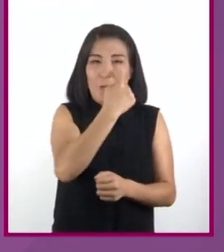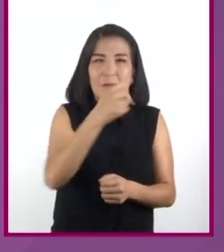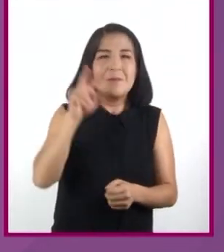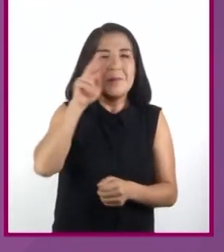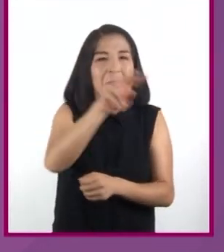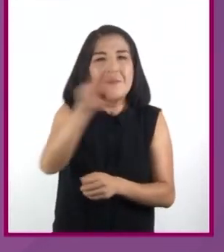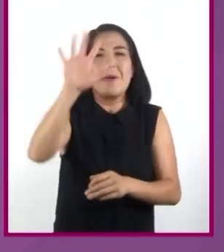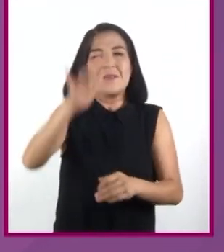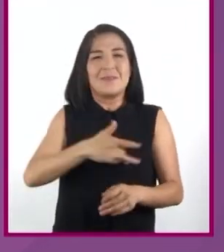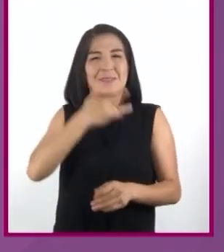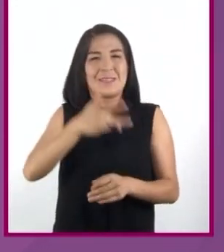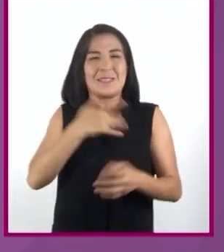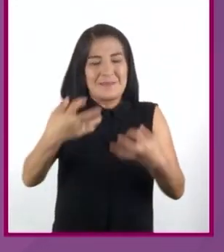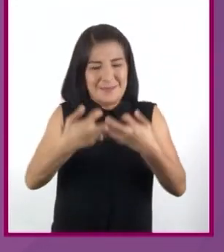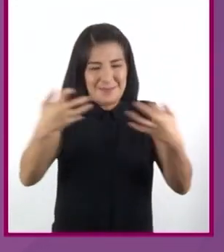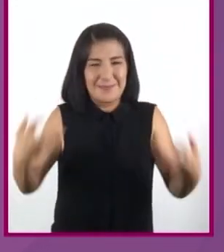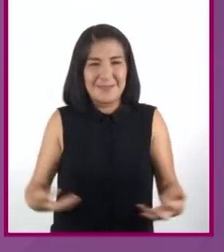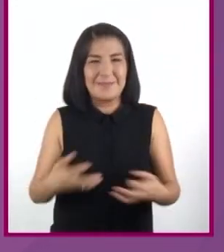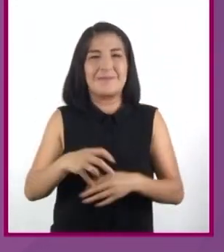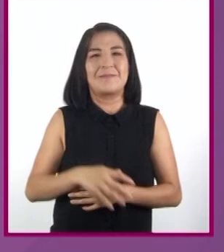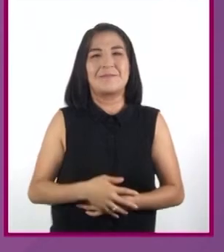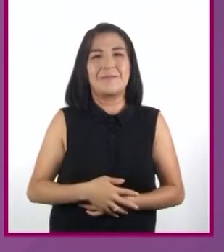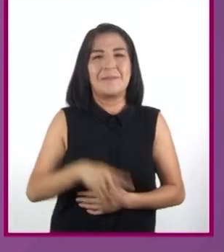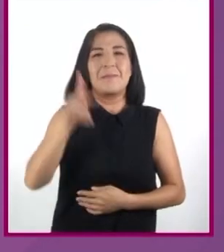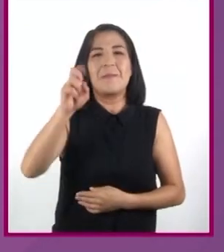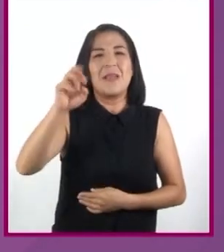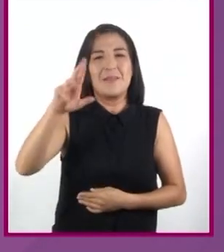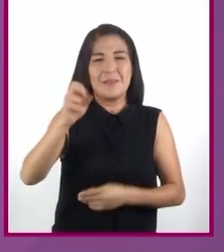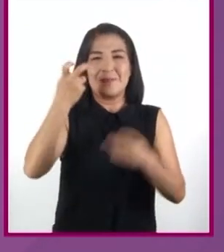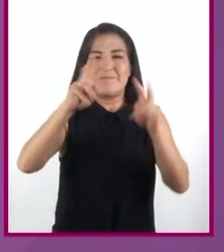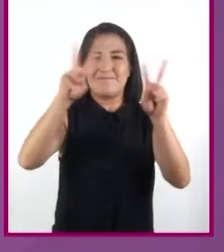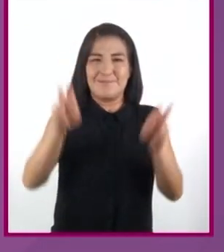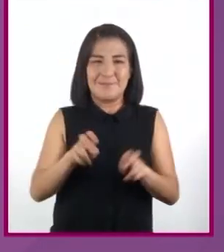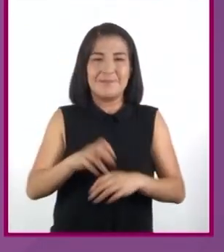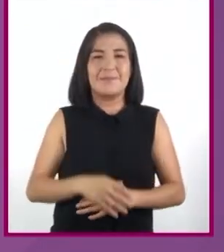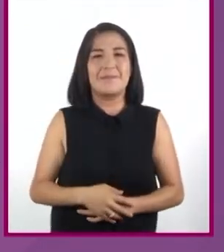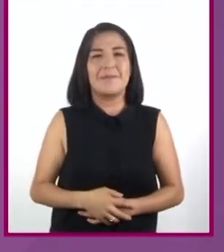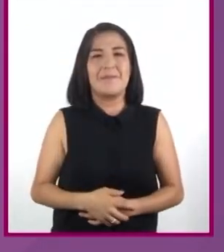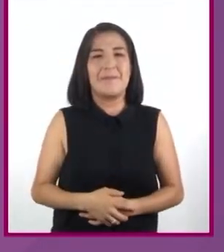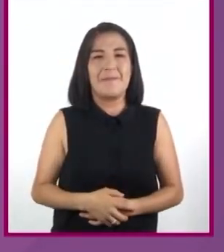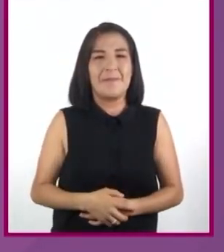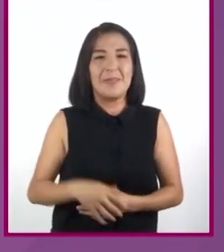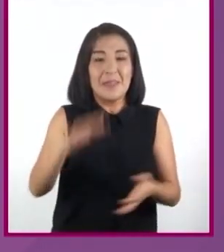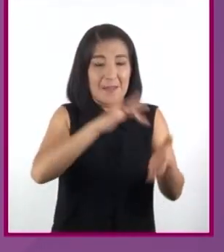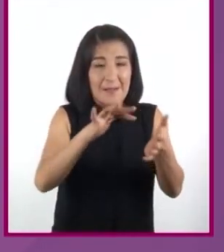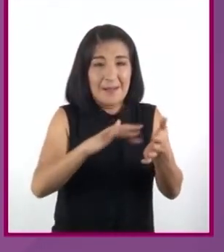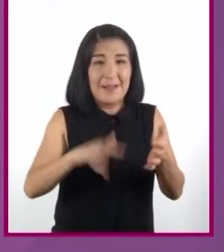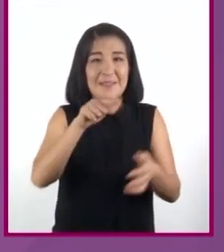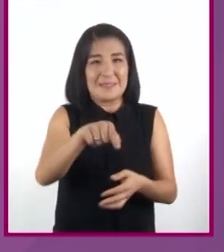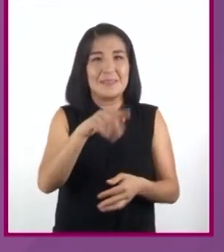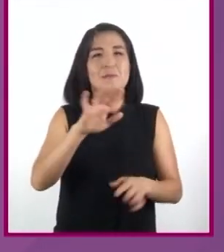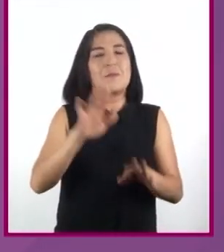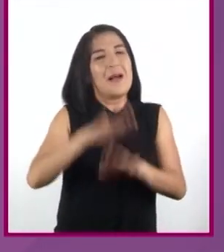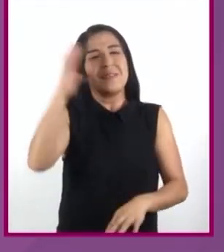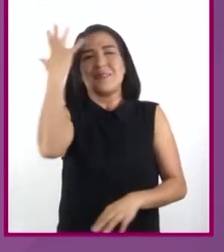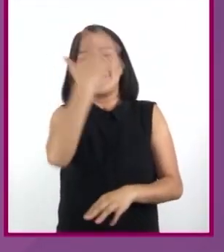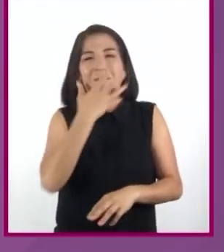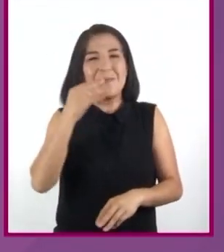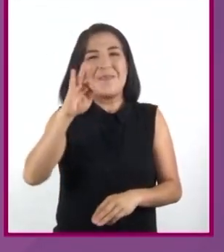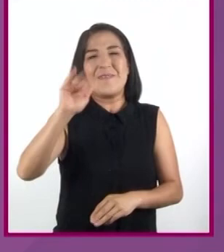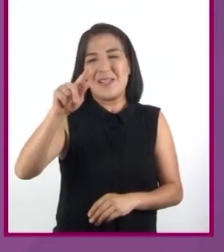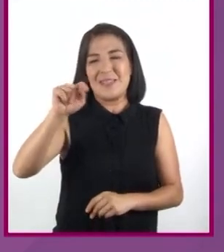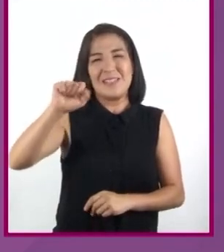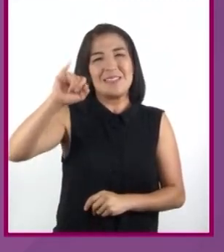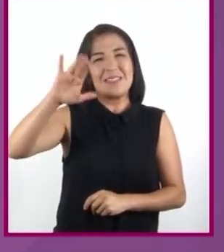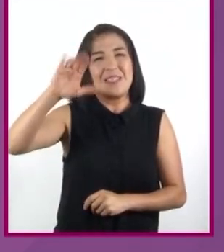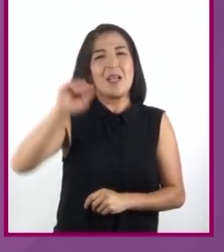la tierra. Pedro Páramo, fragmento. La literatura fantástica se caracteriza porque